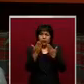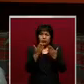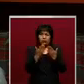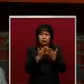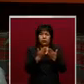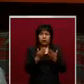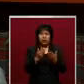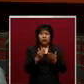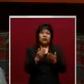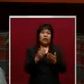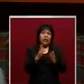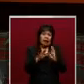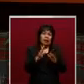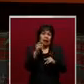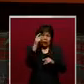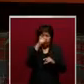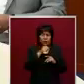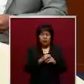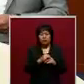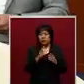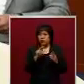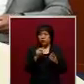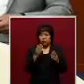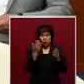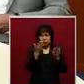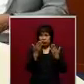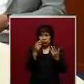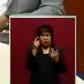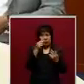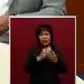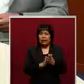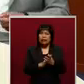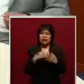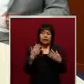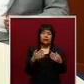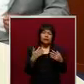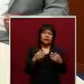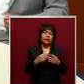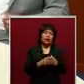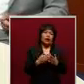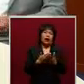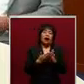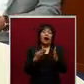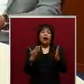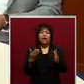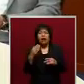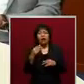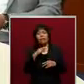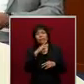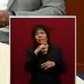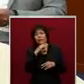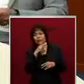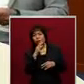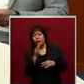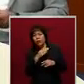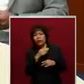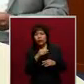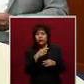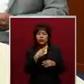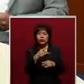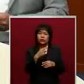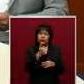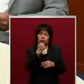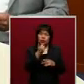estudiando todavía es más limitada la vida. Entonces el reto es doble o triple para los docentes. Exacto. Es preocuparse porque ellos de alguna